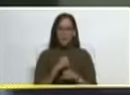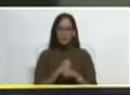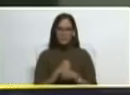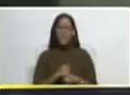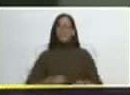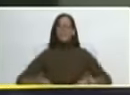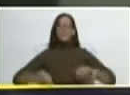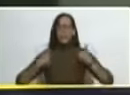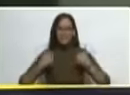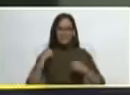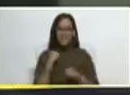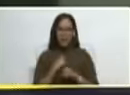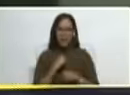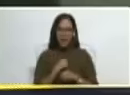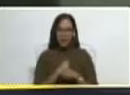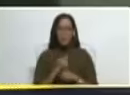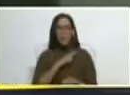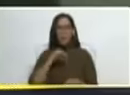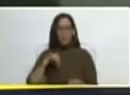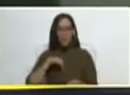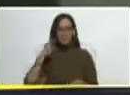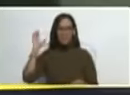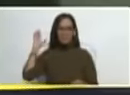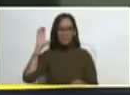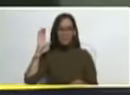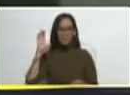más trabajo por nuestra patria,